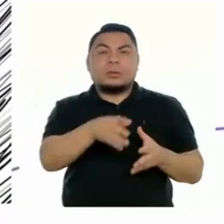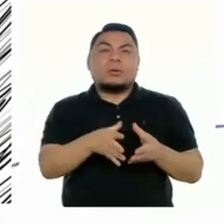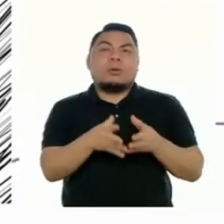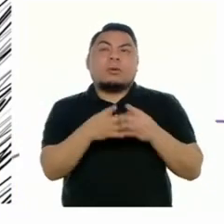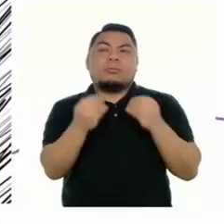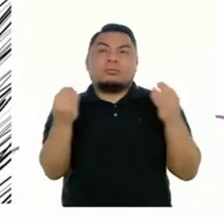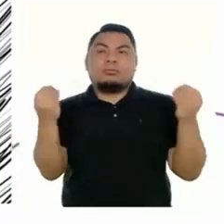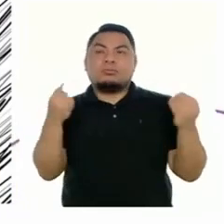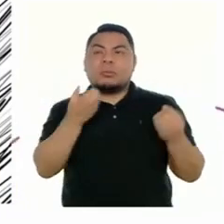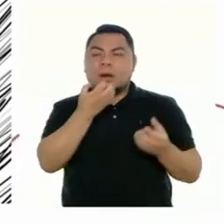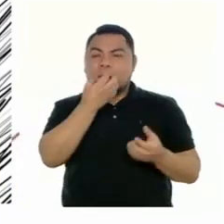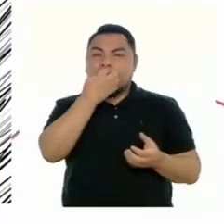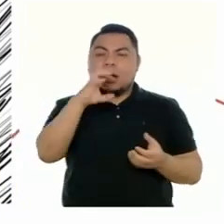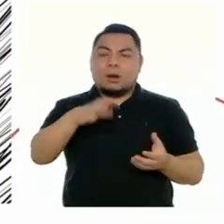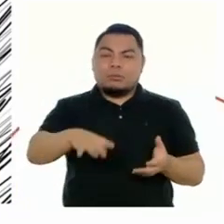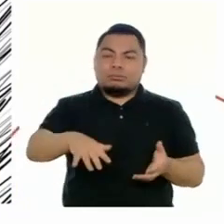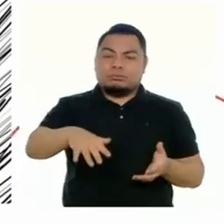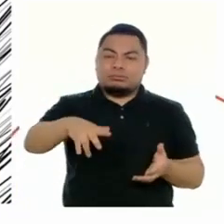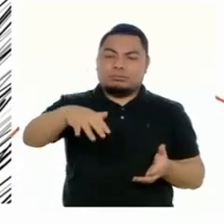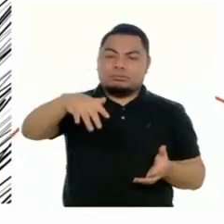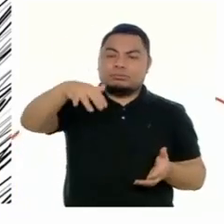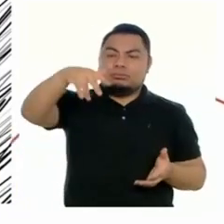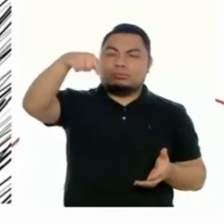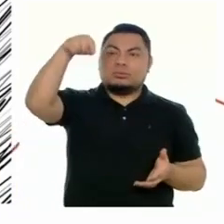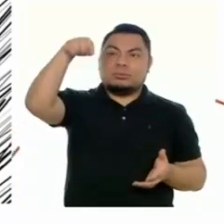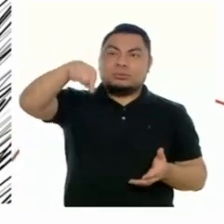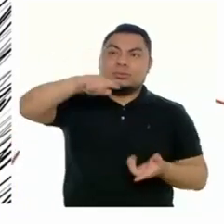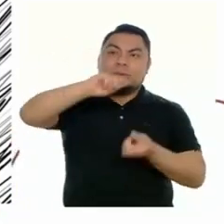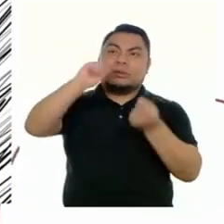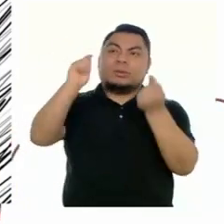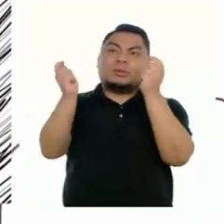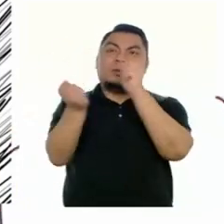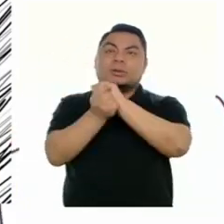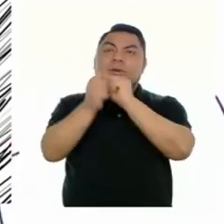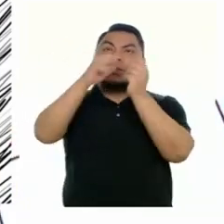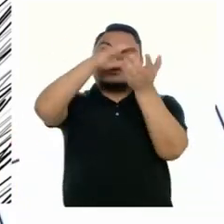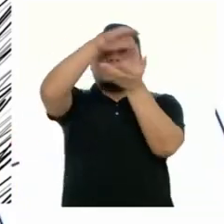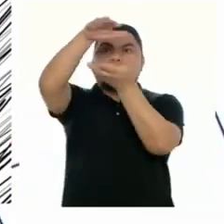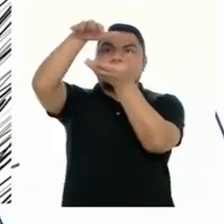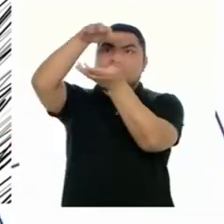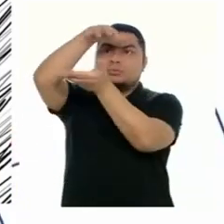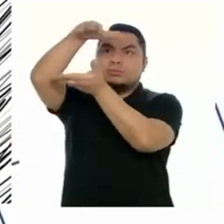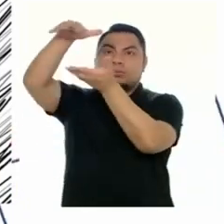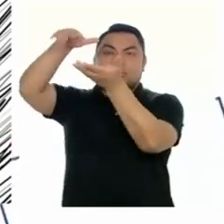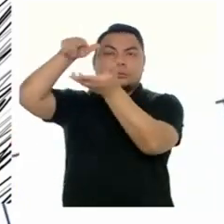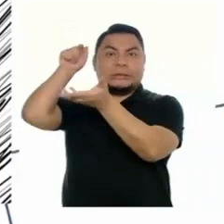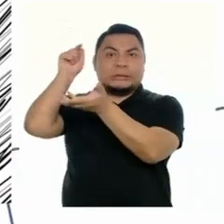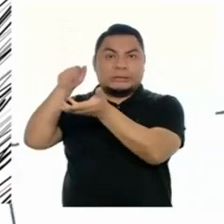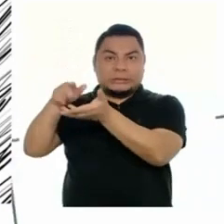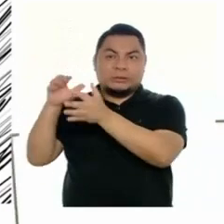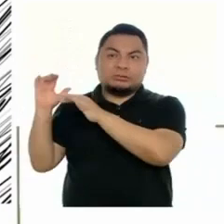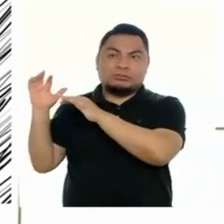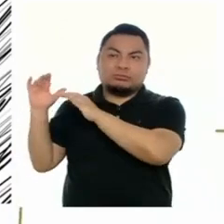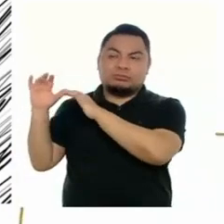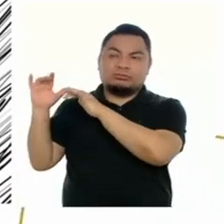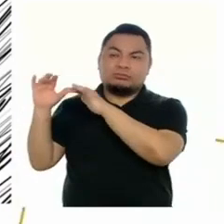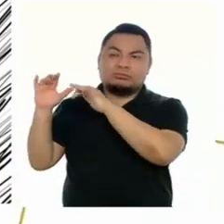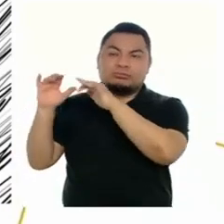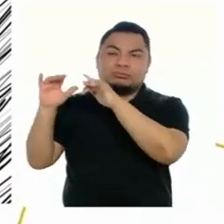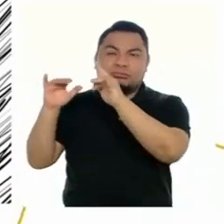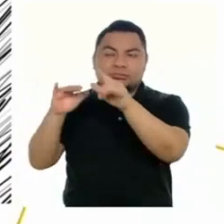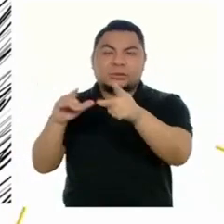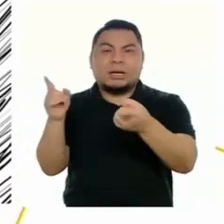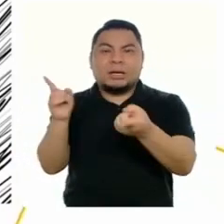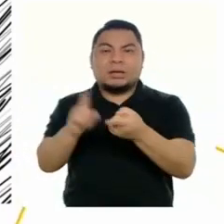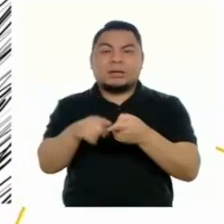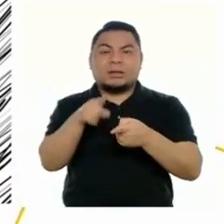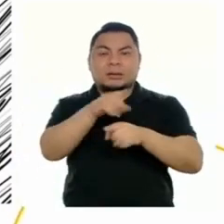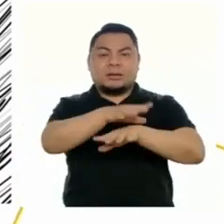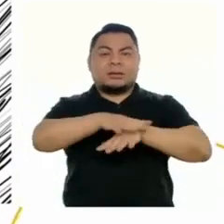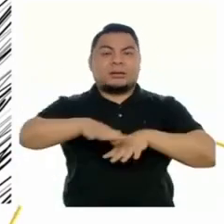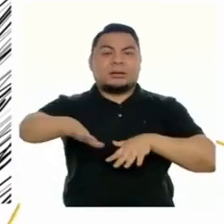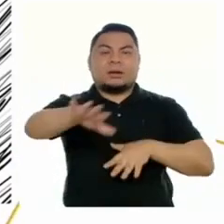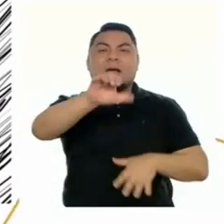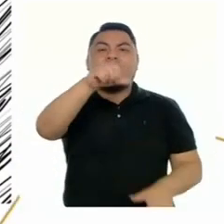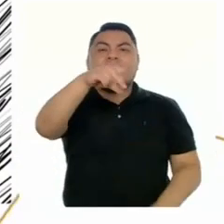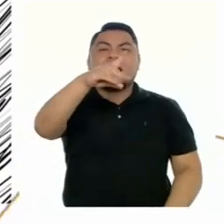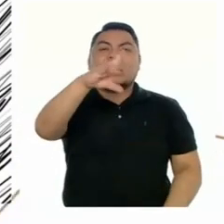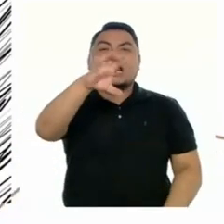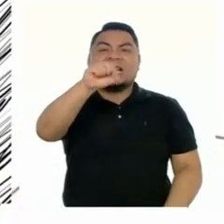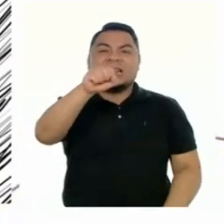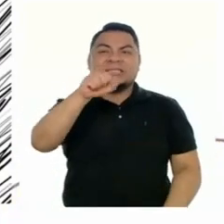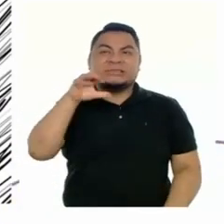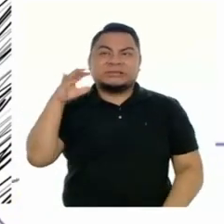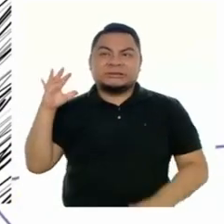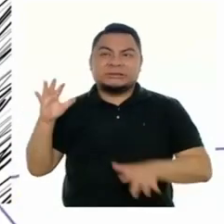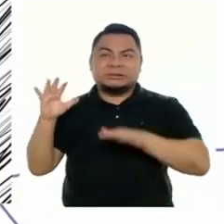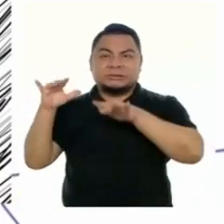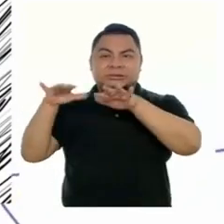gran cantidad de vapor, el cual se convierte en nubes, que por acción de los vientos del este, son empujadas hacia la cordillera de los Andes,